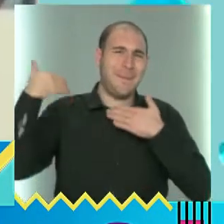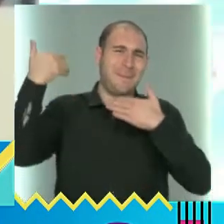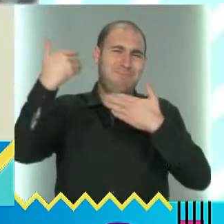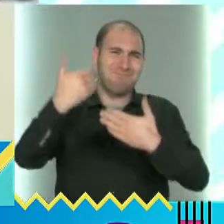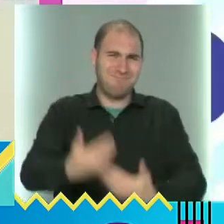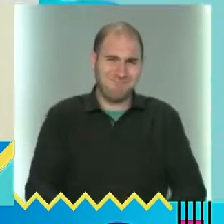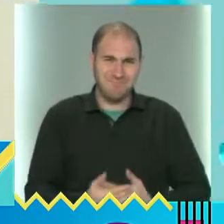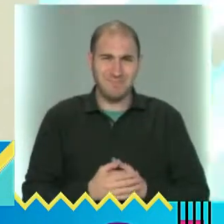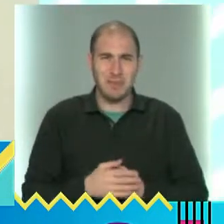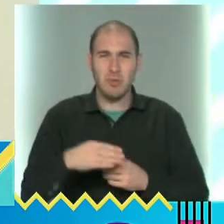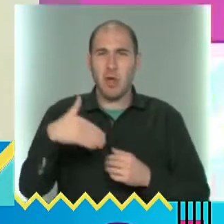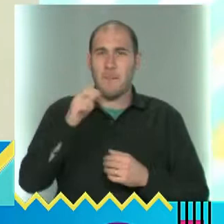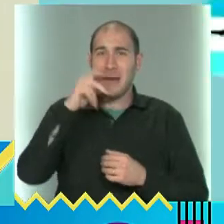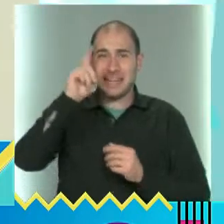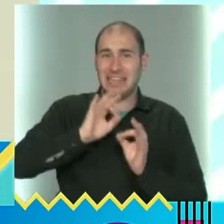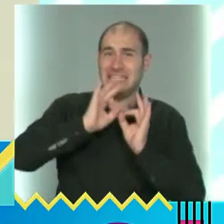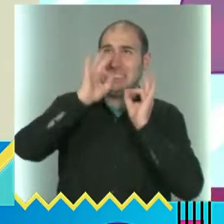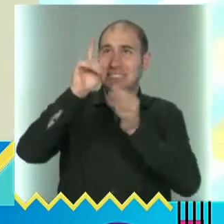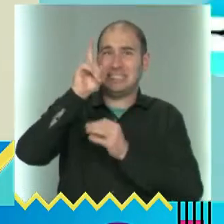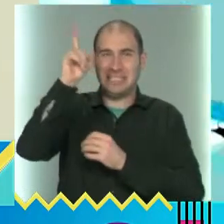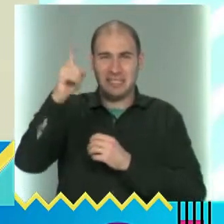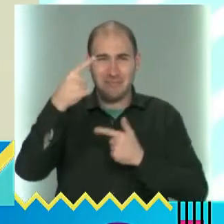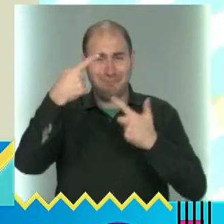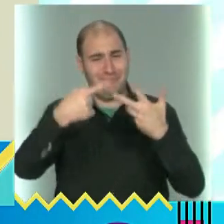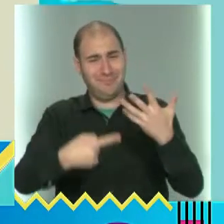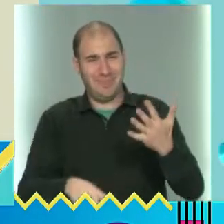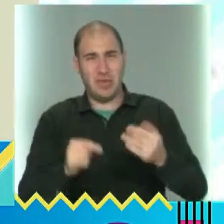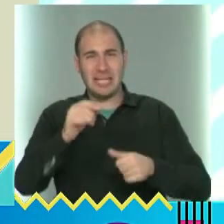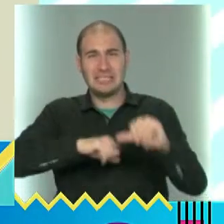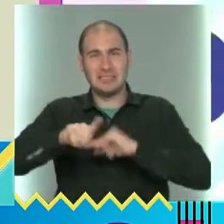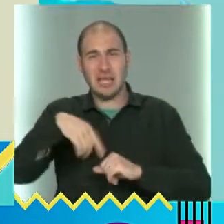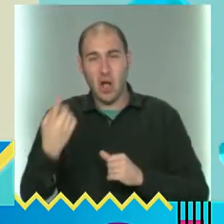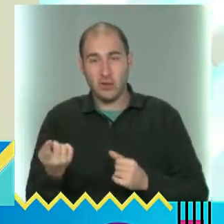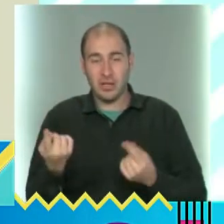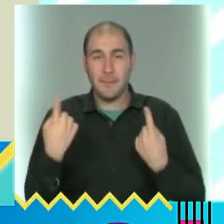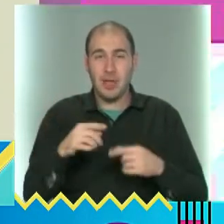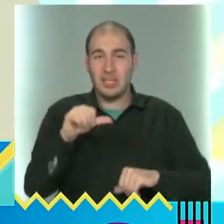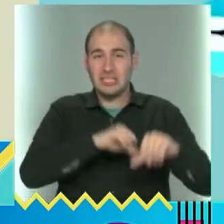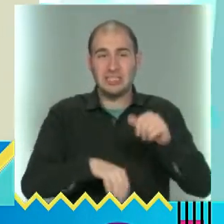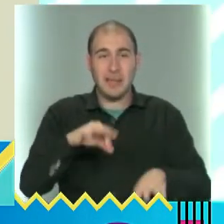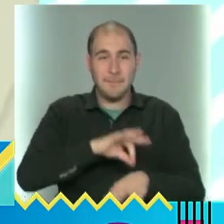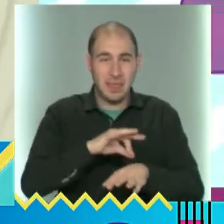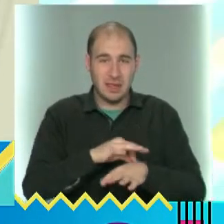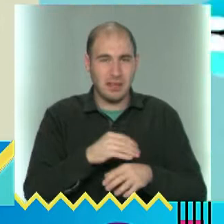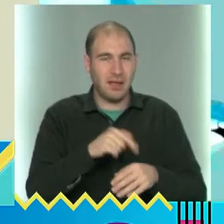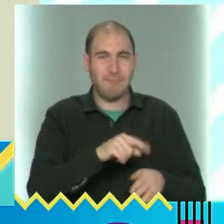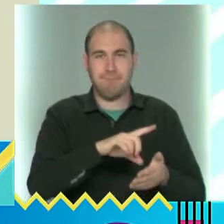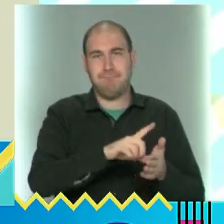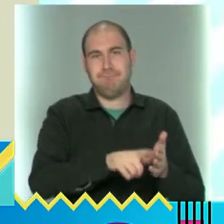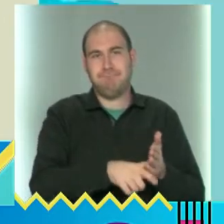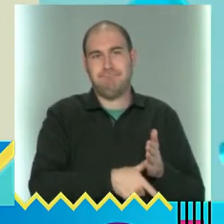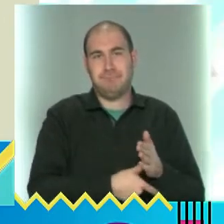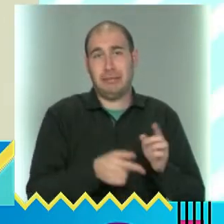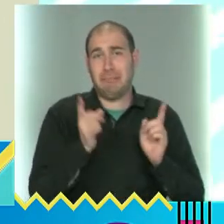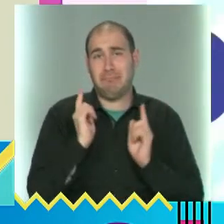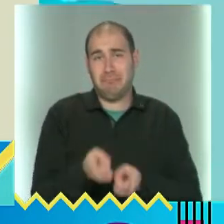agigantados o llegando a Marte en un montón de otras ciencias, y la ciencia médica nos quedamos también. muy atrás, ¿no? Seguimos usando